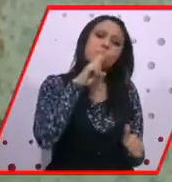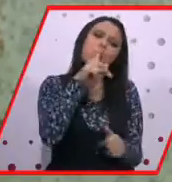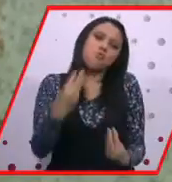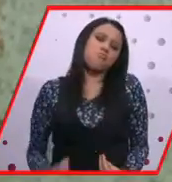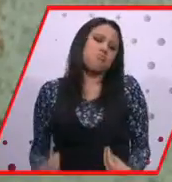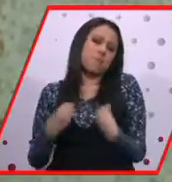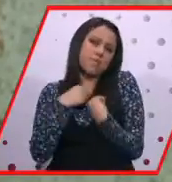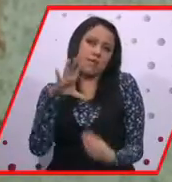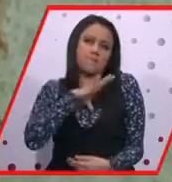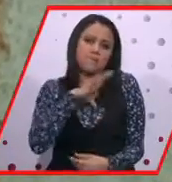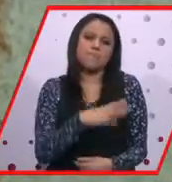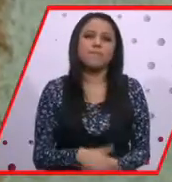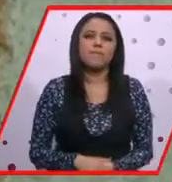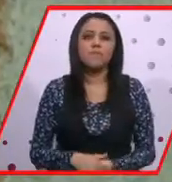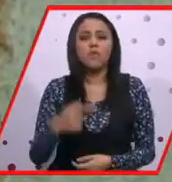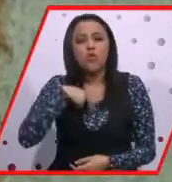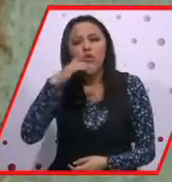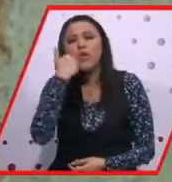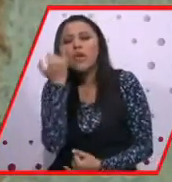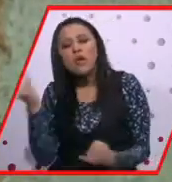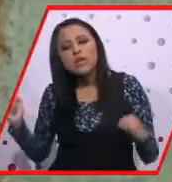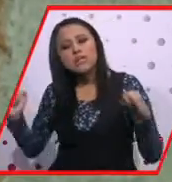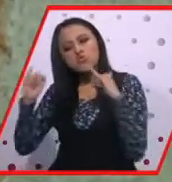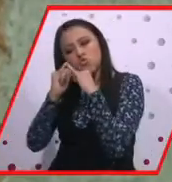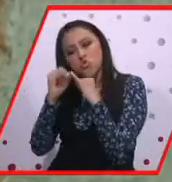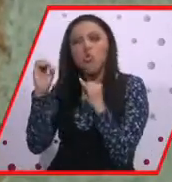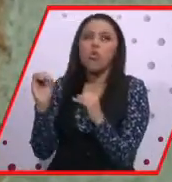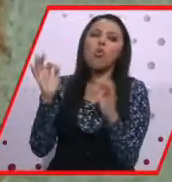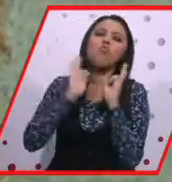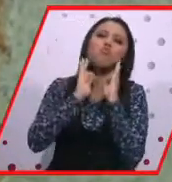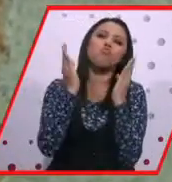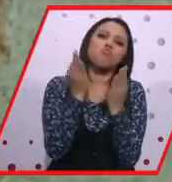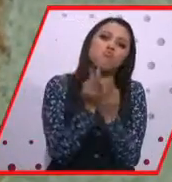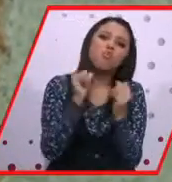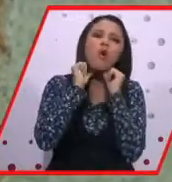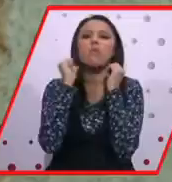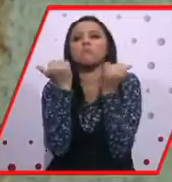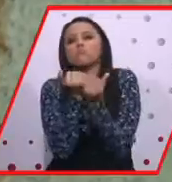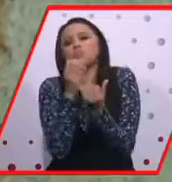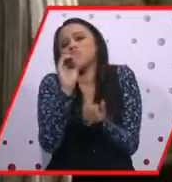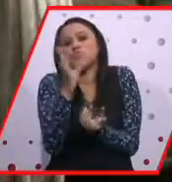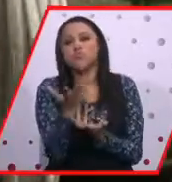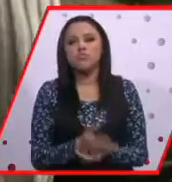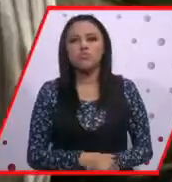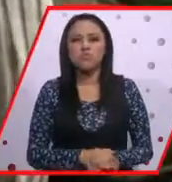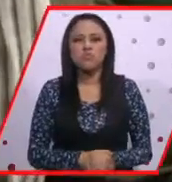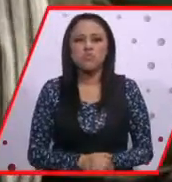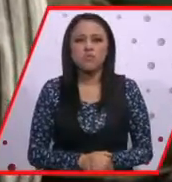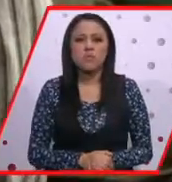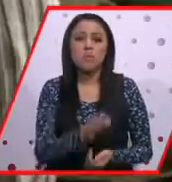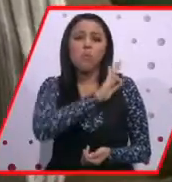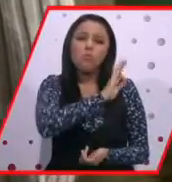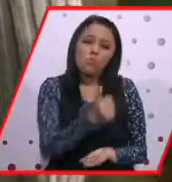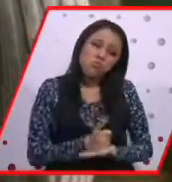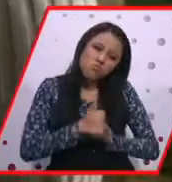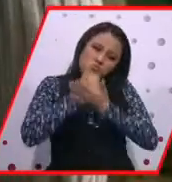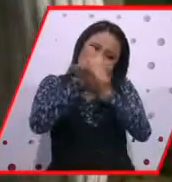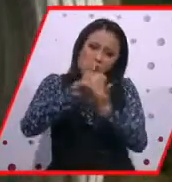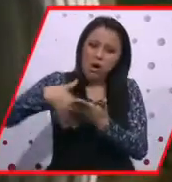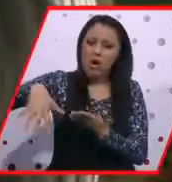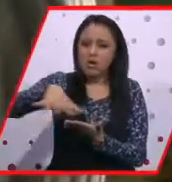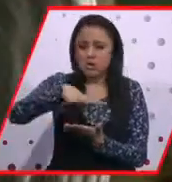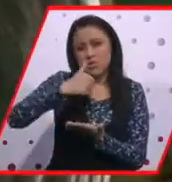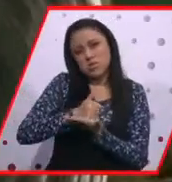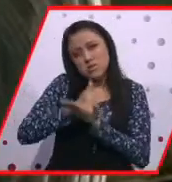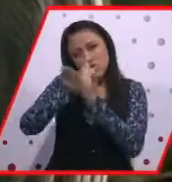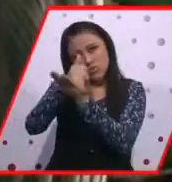hubiera una institución o fundación que me ayudara con él para... ¿Y la liga? Para que